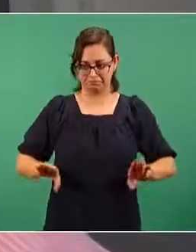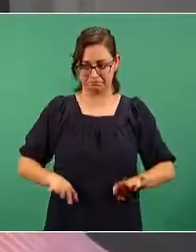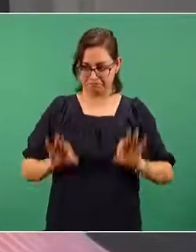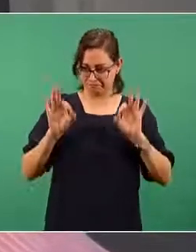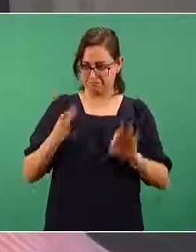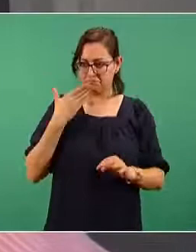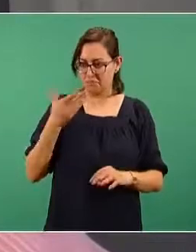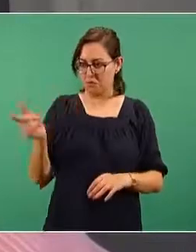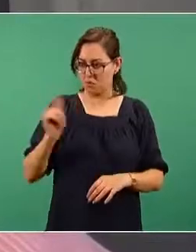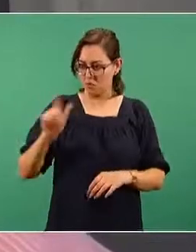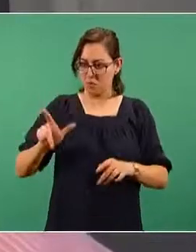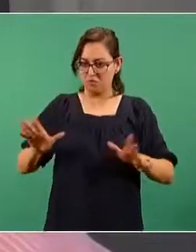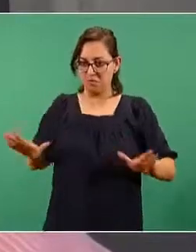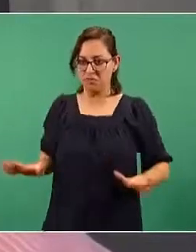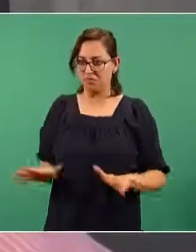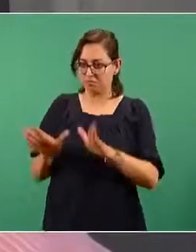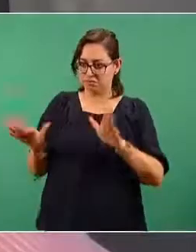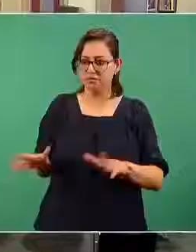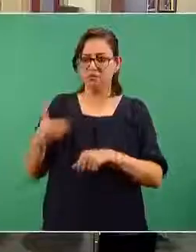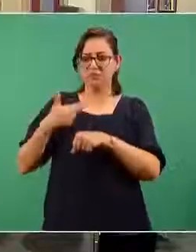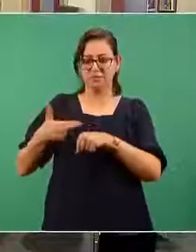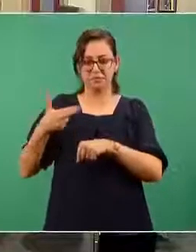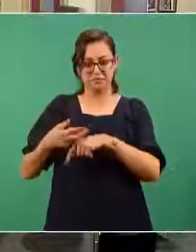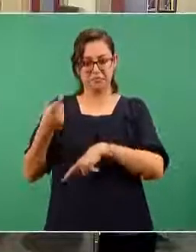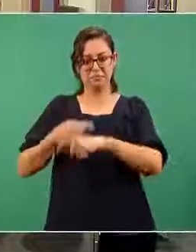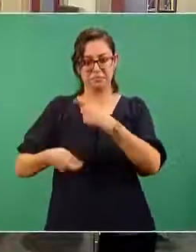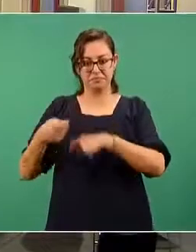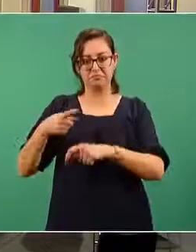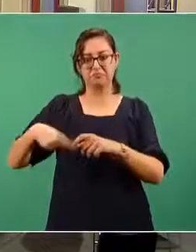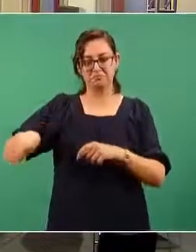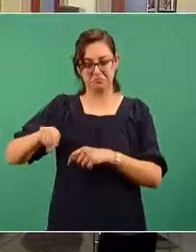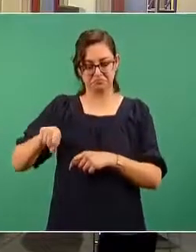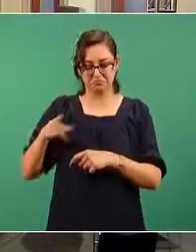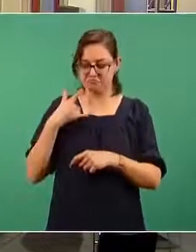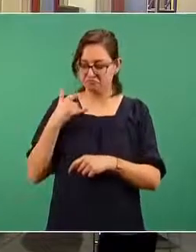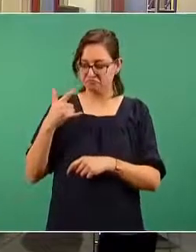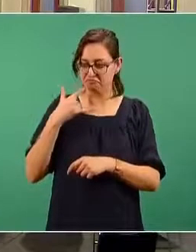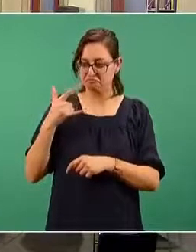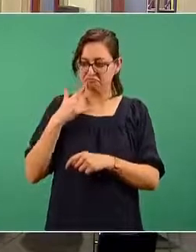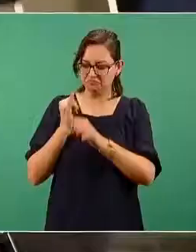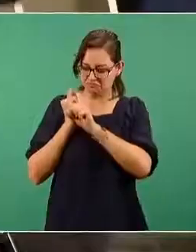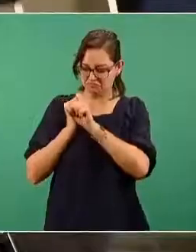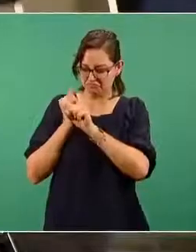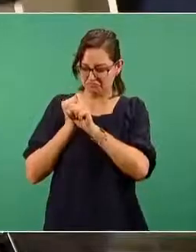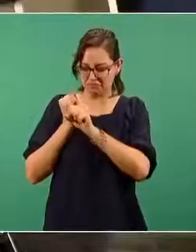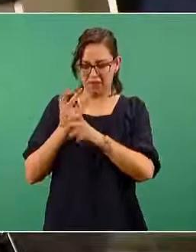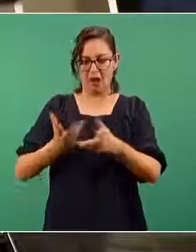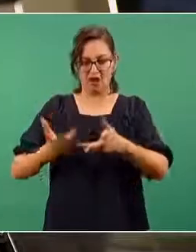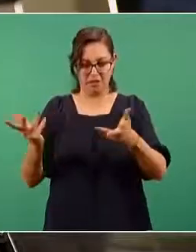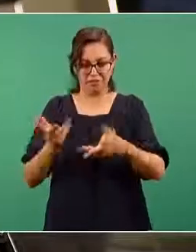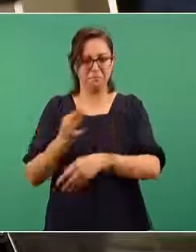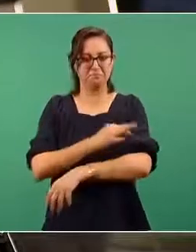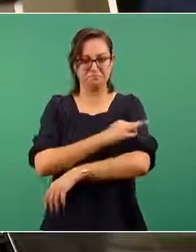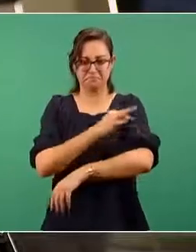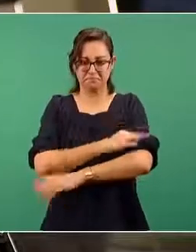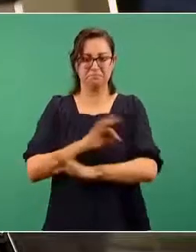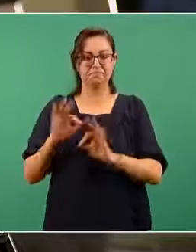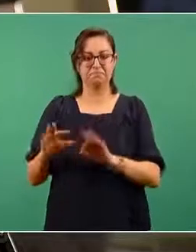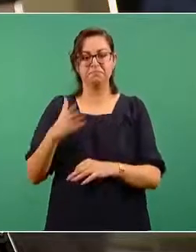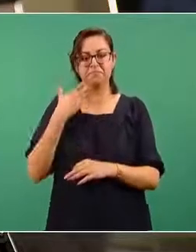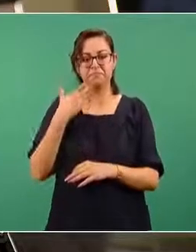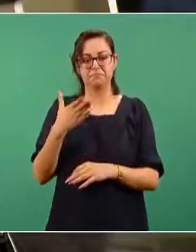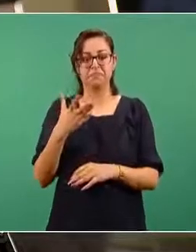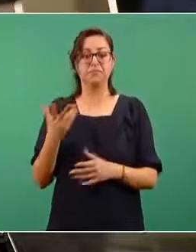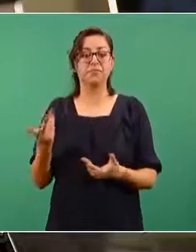esas personas talentosas a ejercer su liderazgo científico y desarrollar productos. Estas decisiones